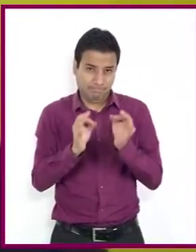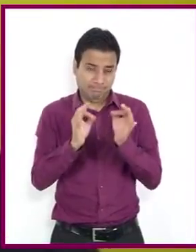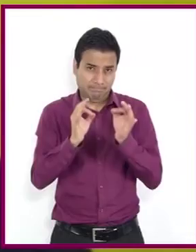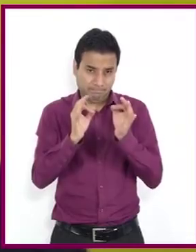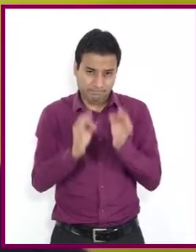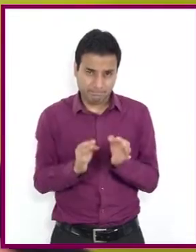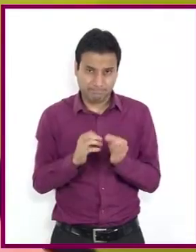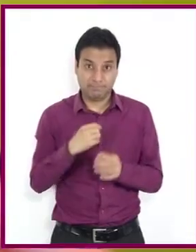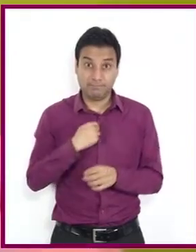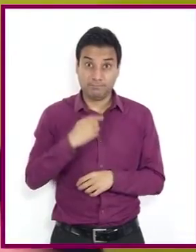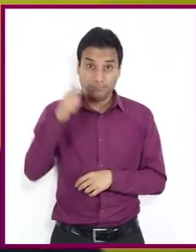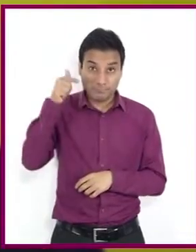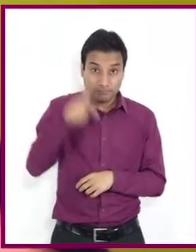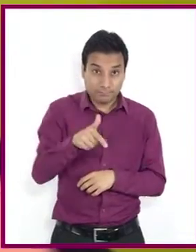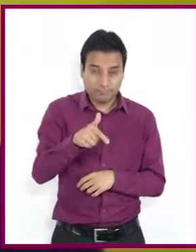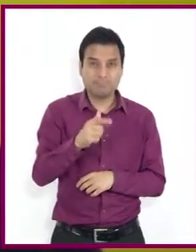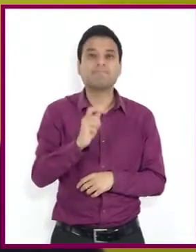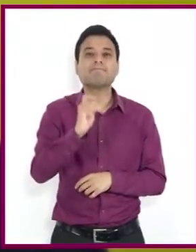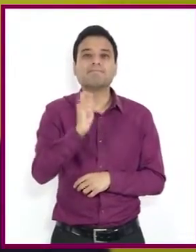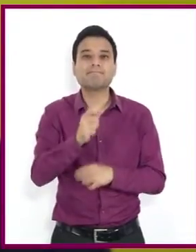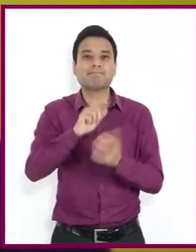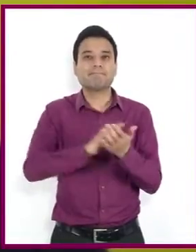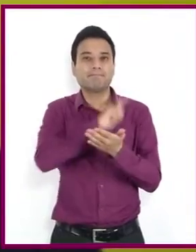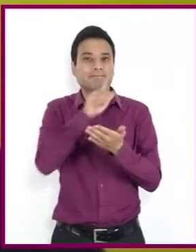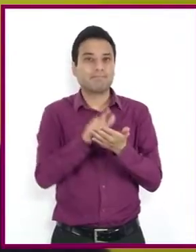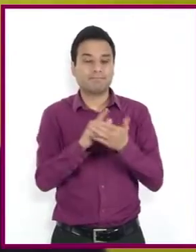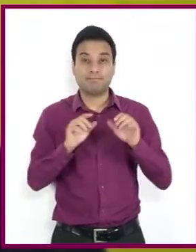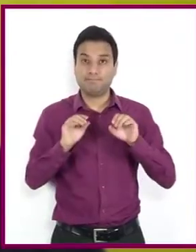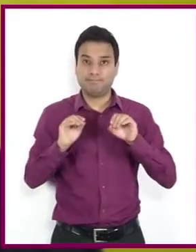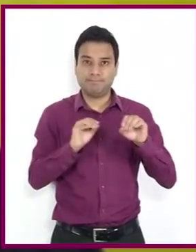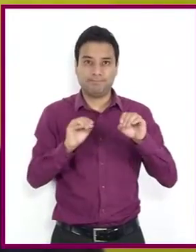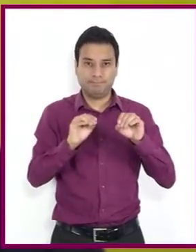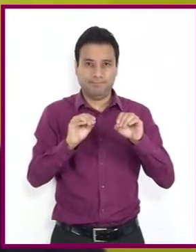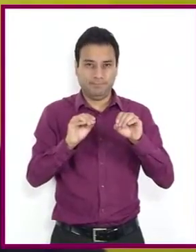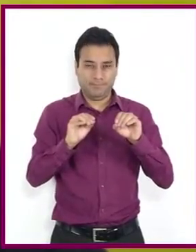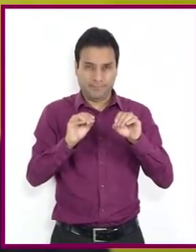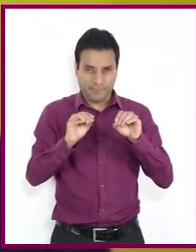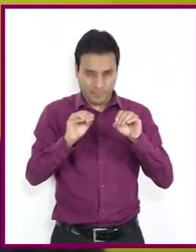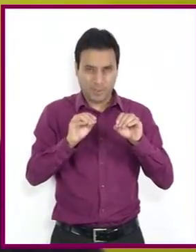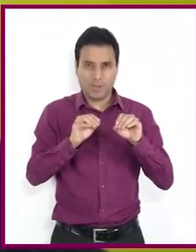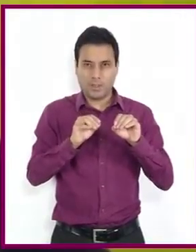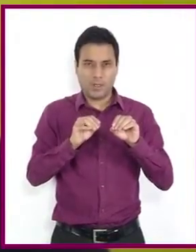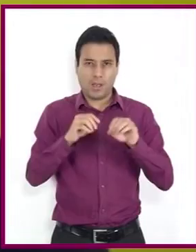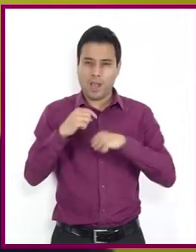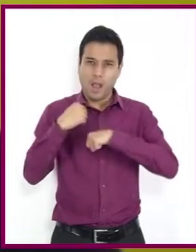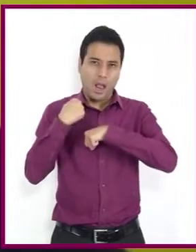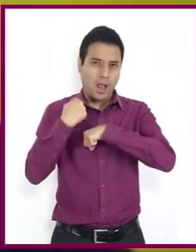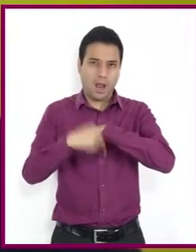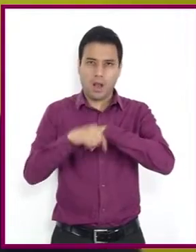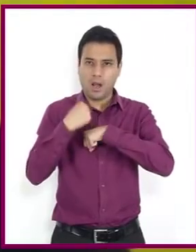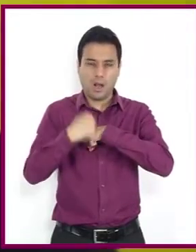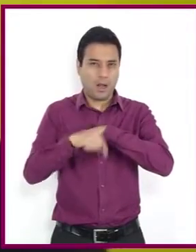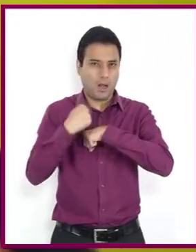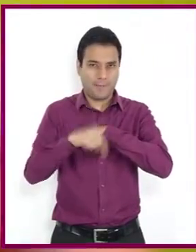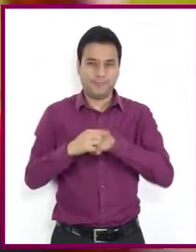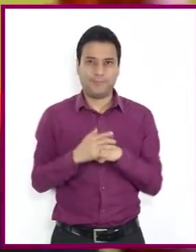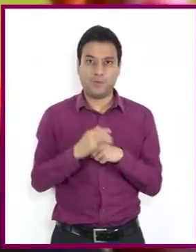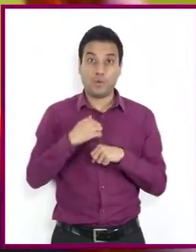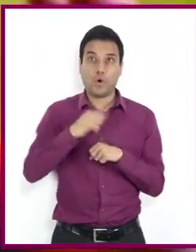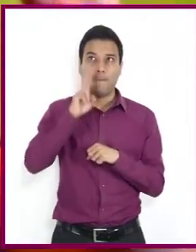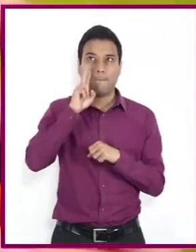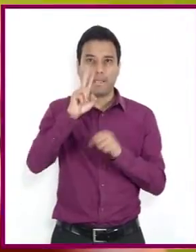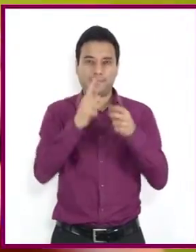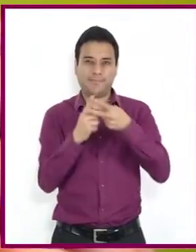descubrí lo que se conoce como la ley del movimiento uniformemente acelerado. Observé una nova aparecer